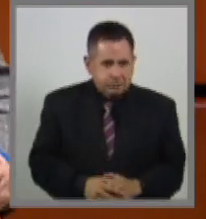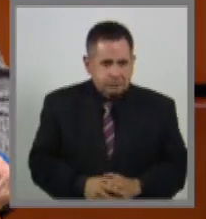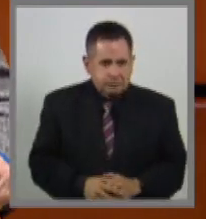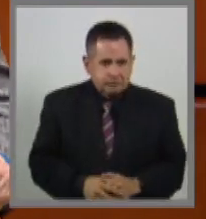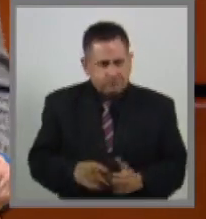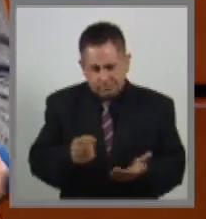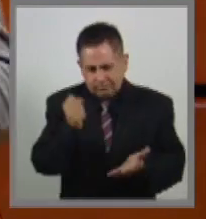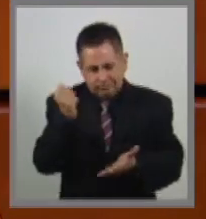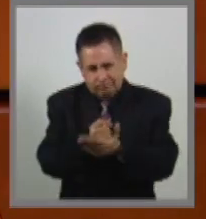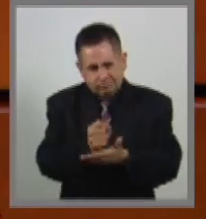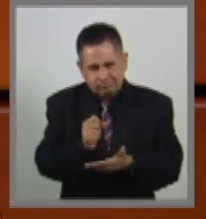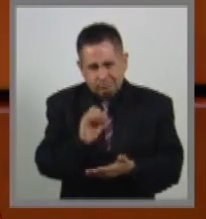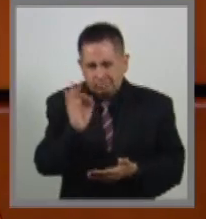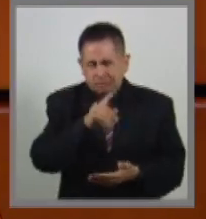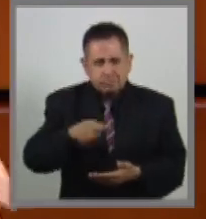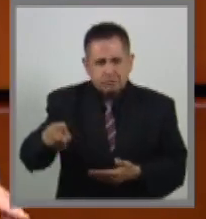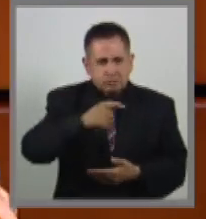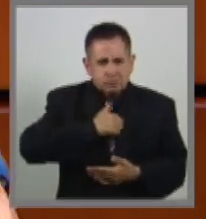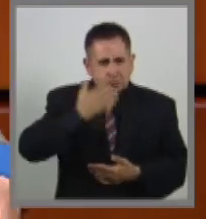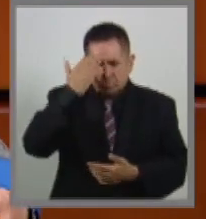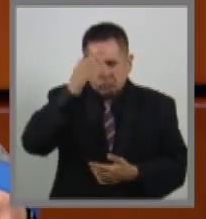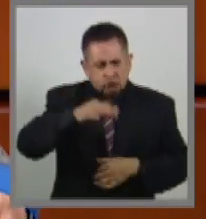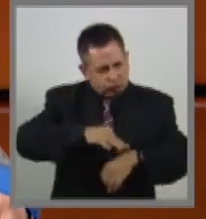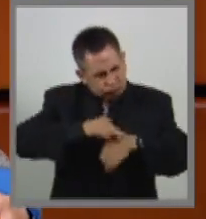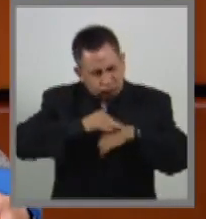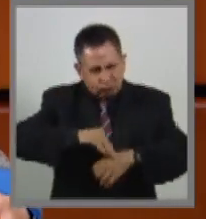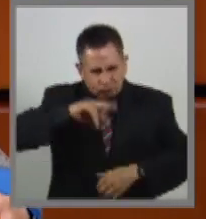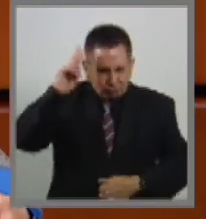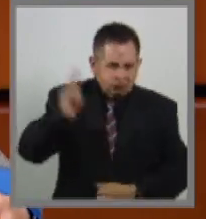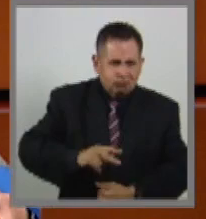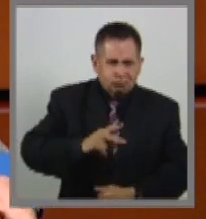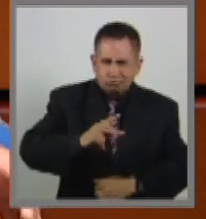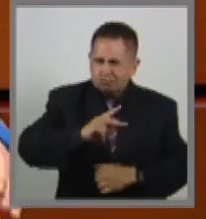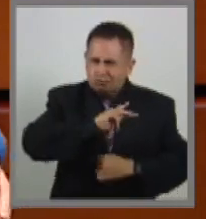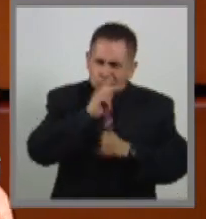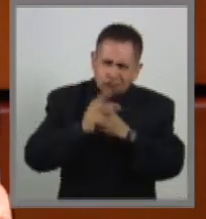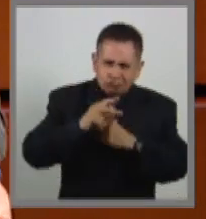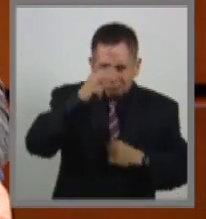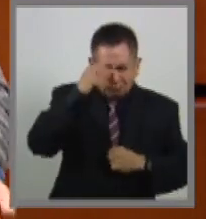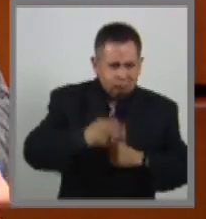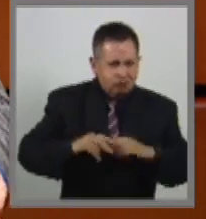que lo aprueben no conocen la realidad de la nación mexicana.